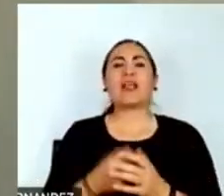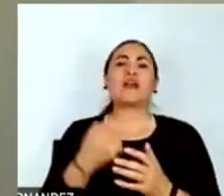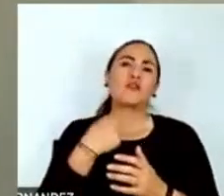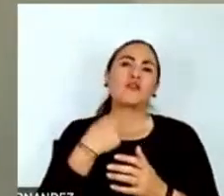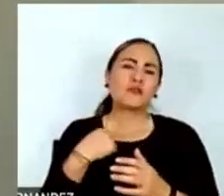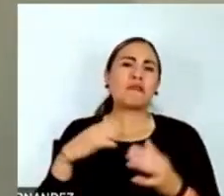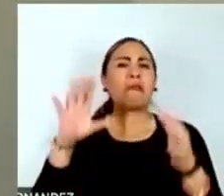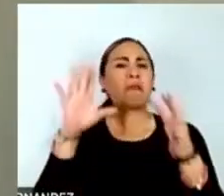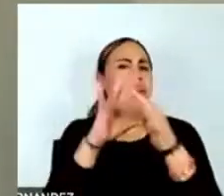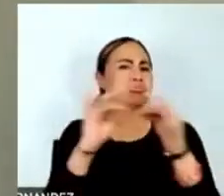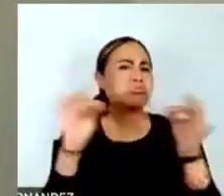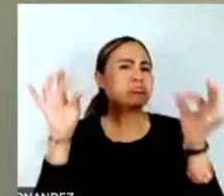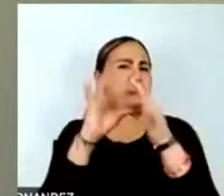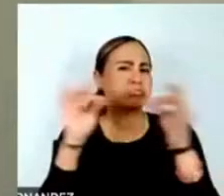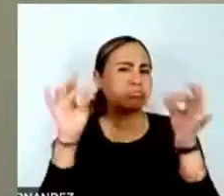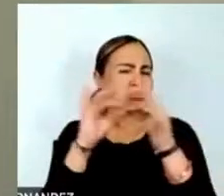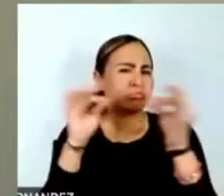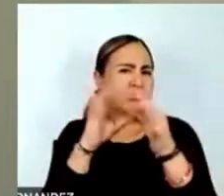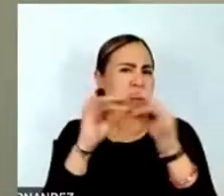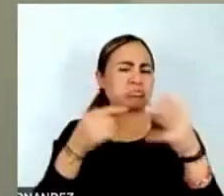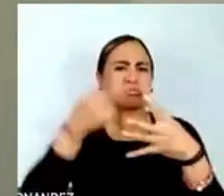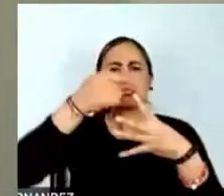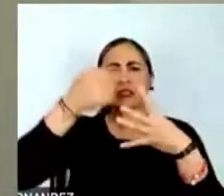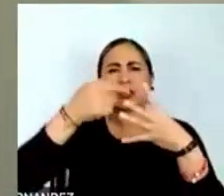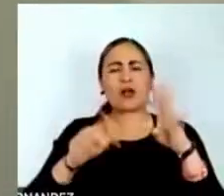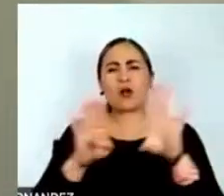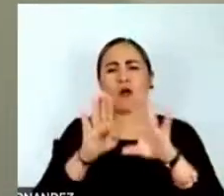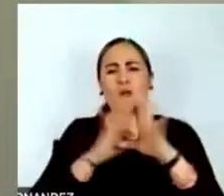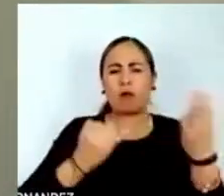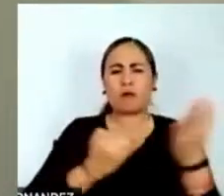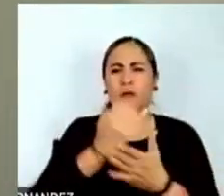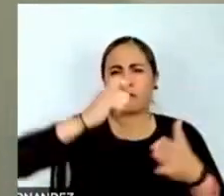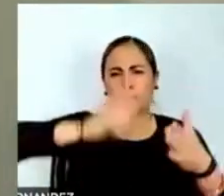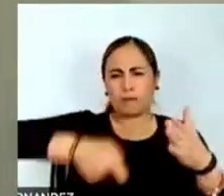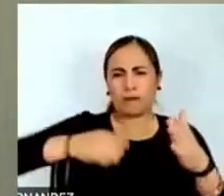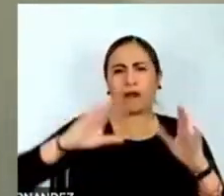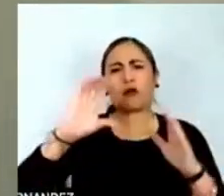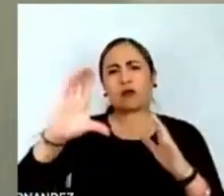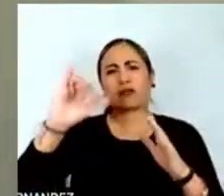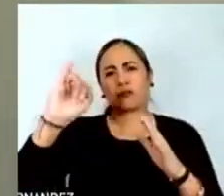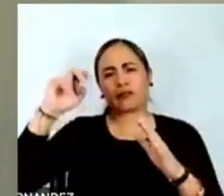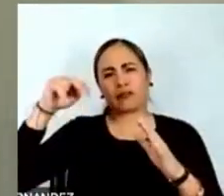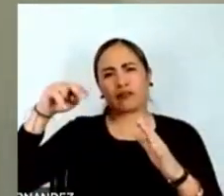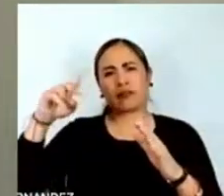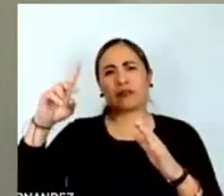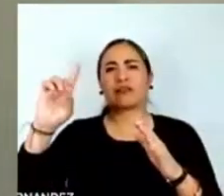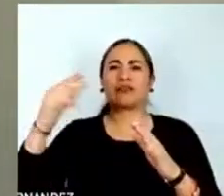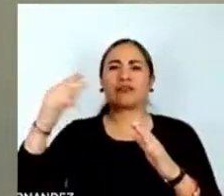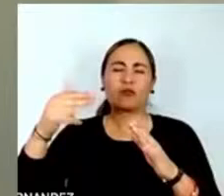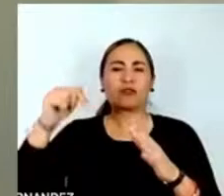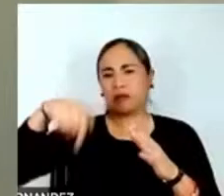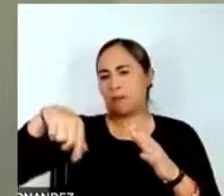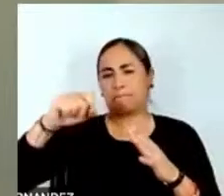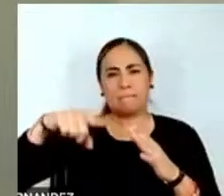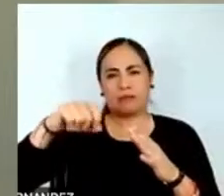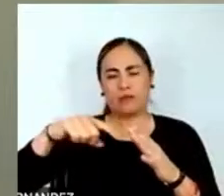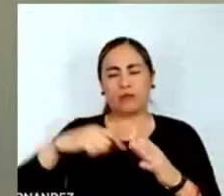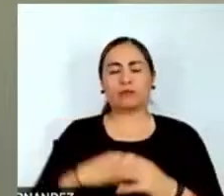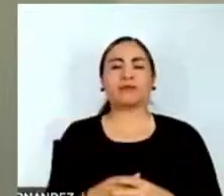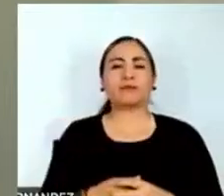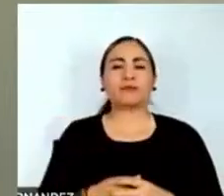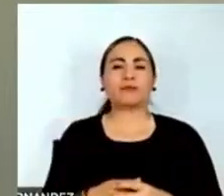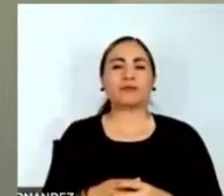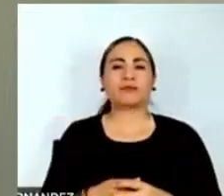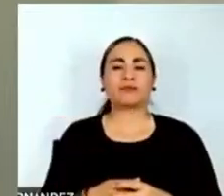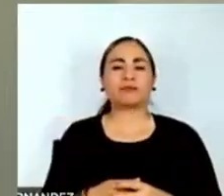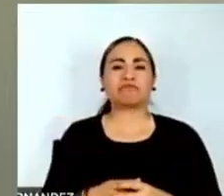líneas jurisprudenciales de la Corte Interamericana en la materia y digamos que en esa medida también puede servir a cualquier lector